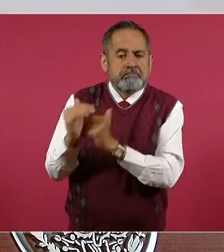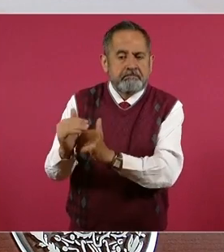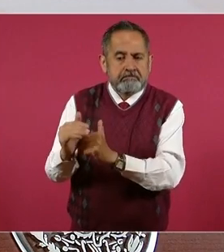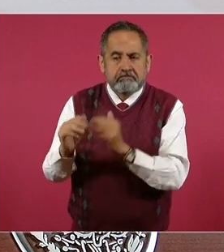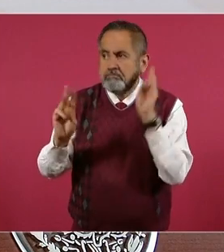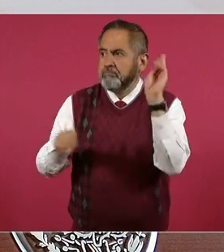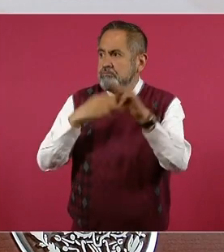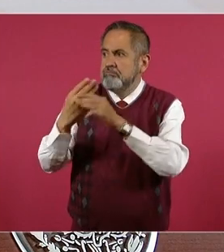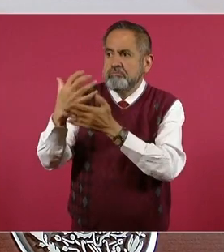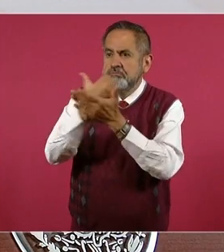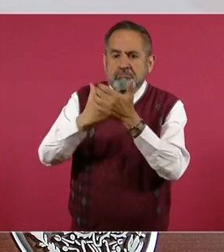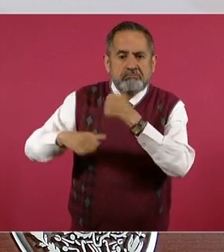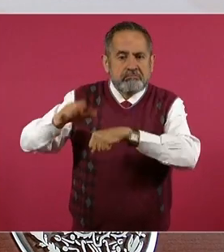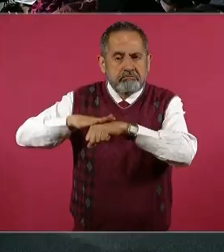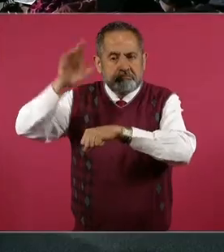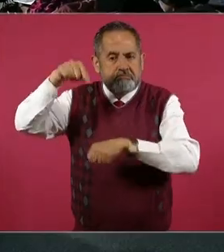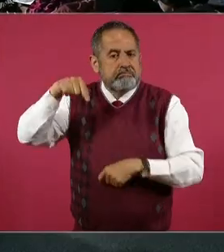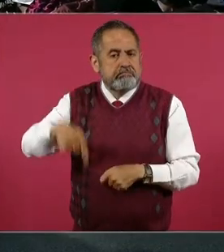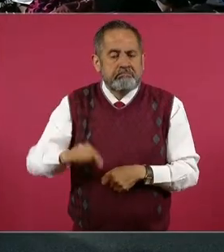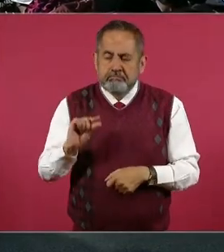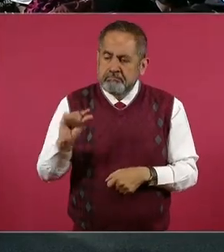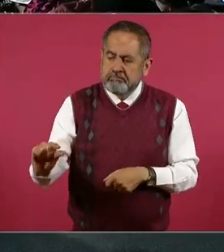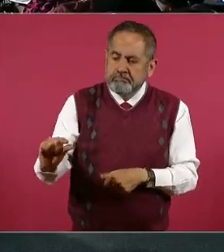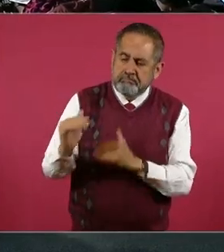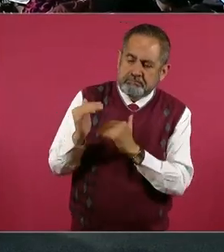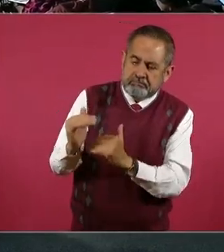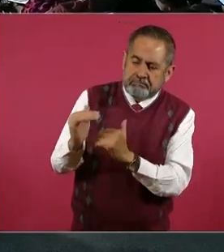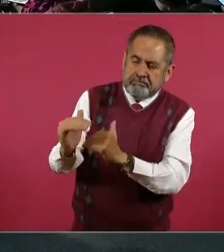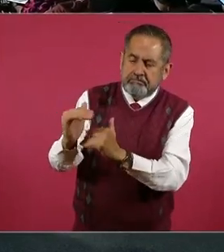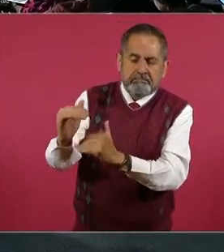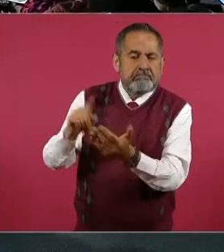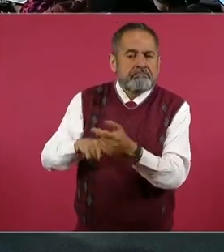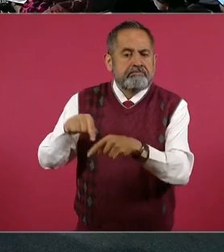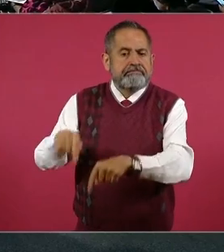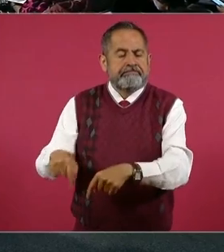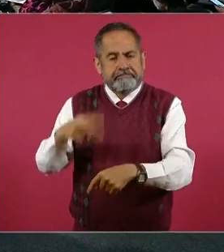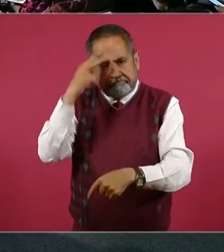el mundo, el salario mínimo de nuestro país